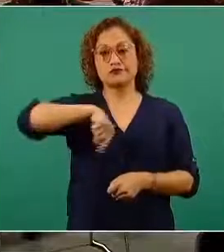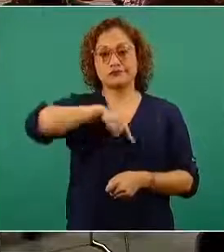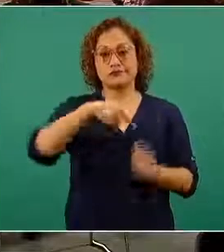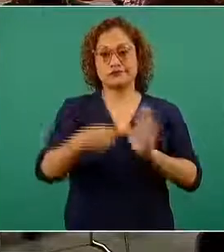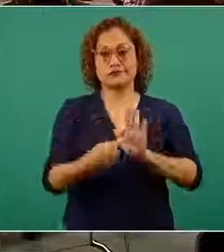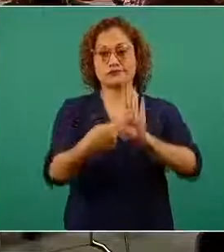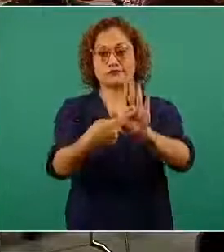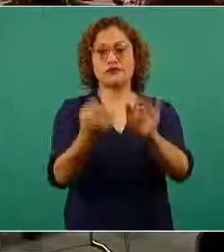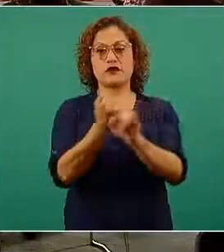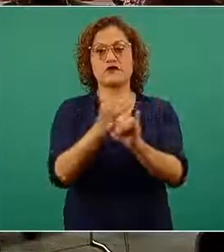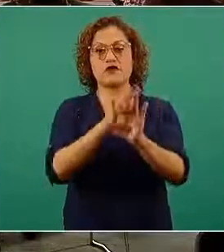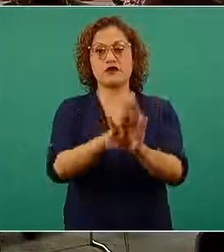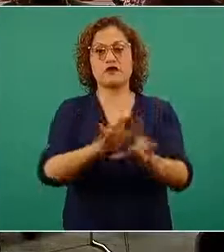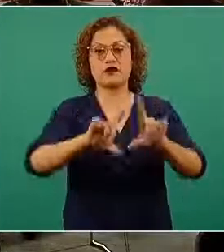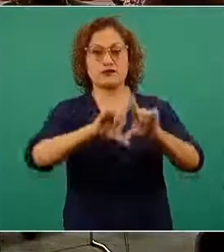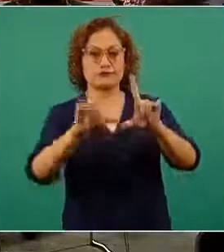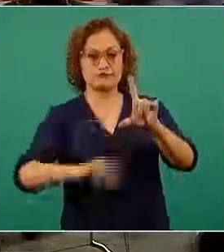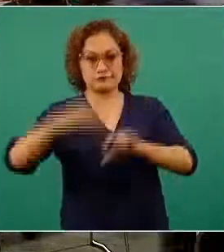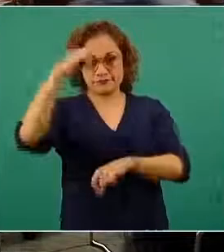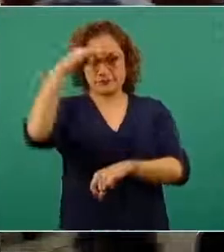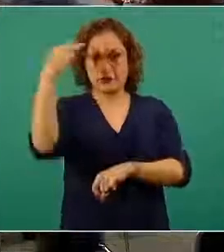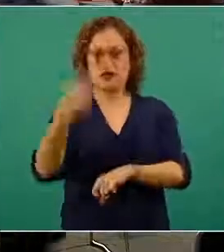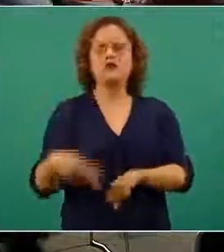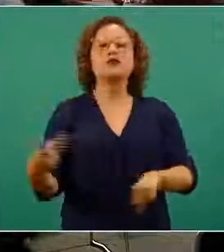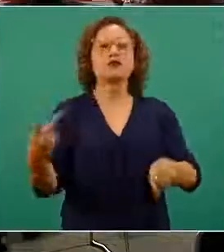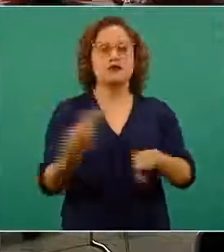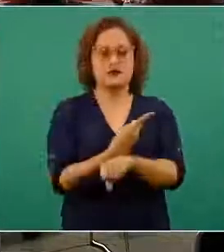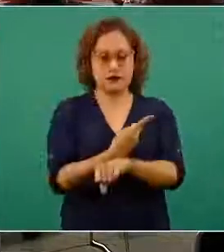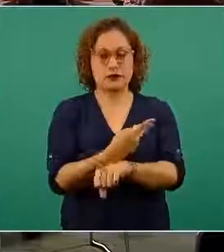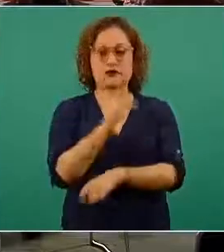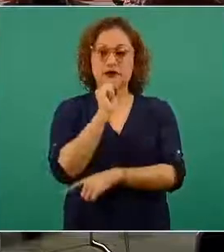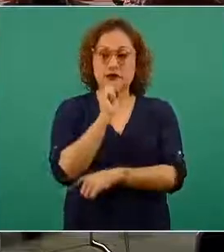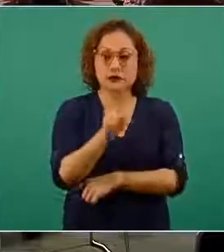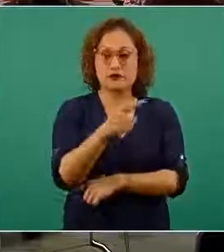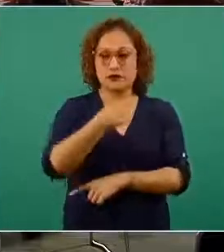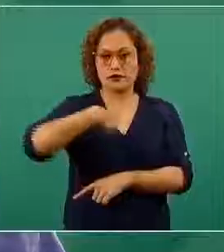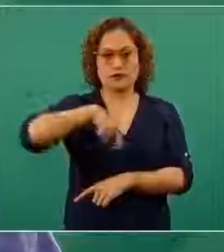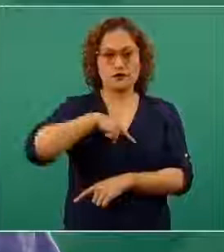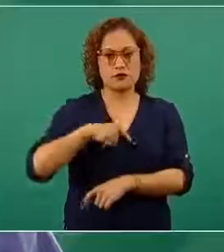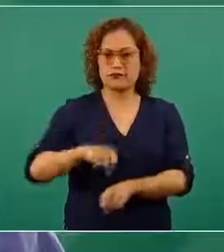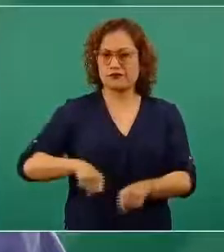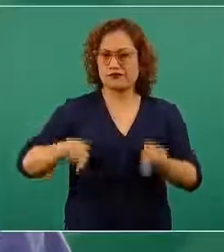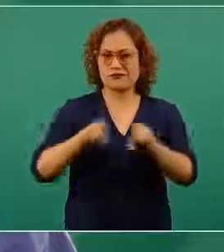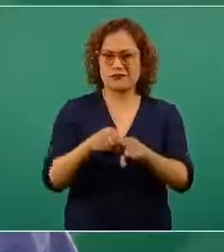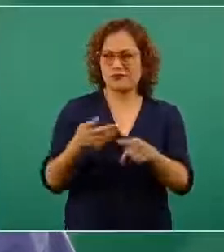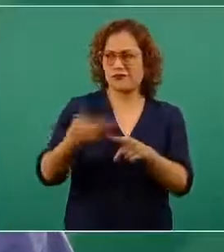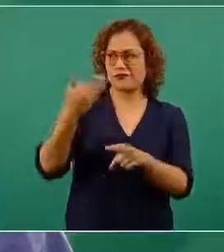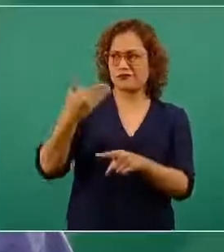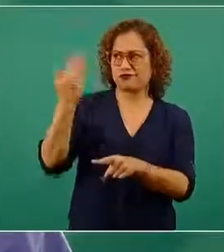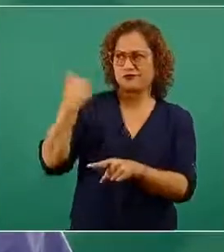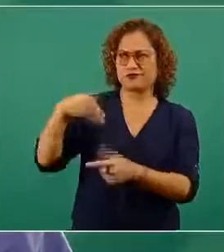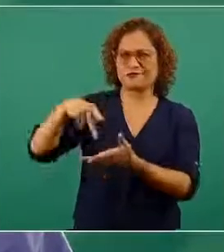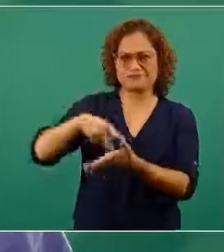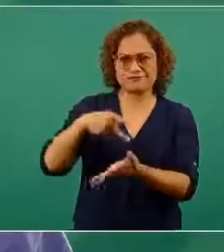especial énfasis en esta advertencia que hemos hecho desde hace varias semanas